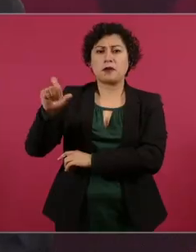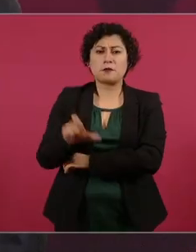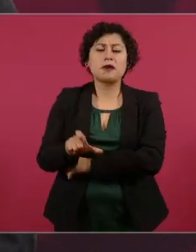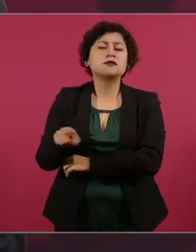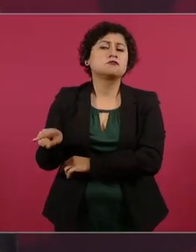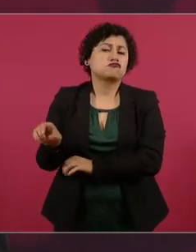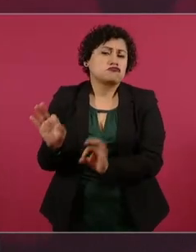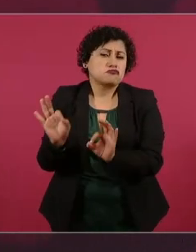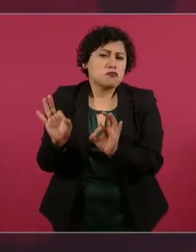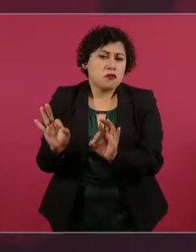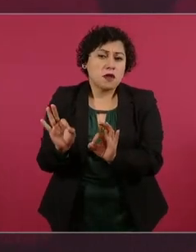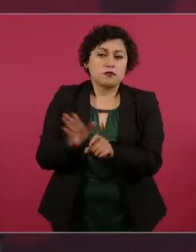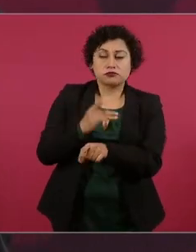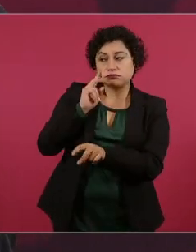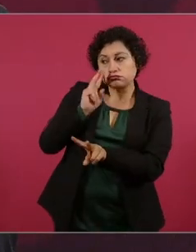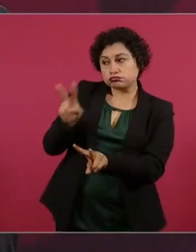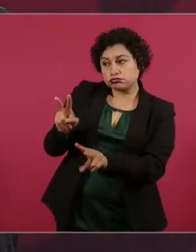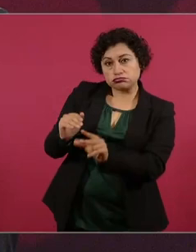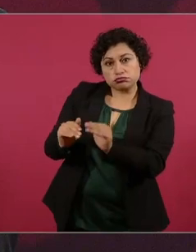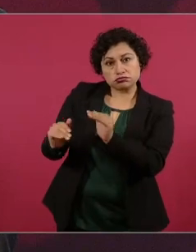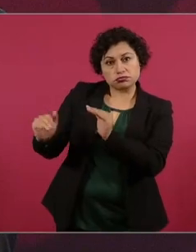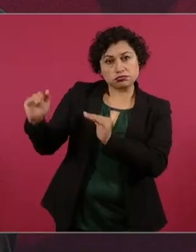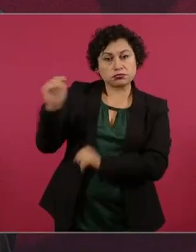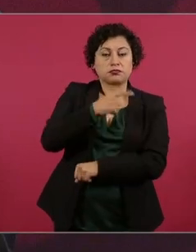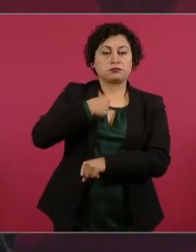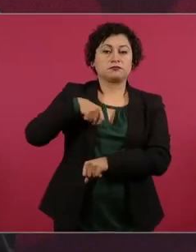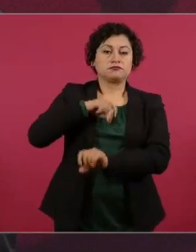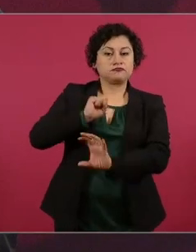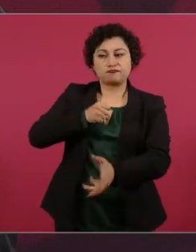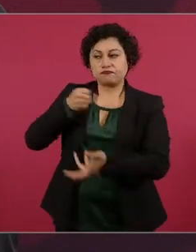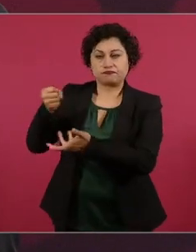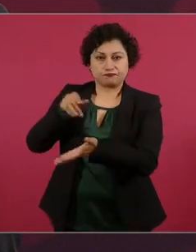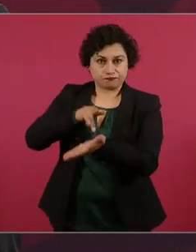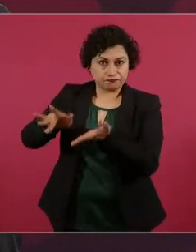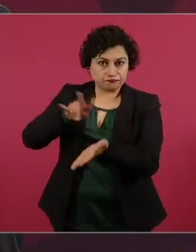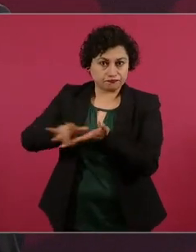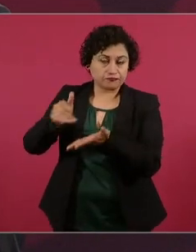Pemex. Se nos habían quedado